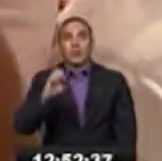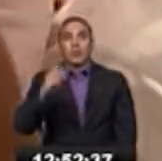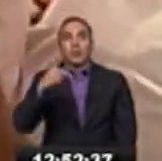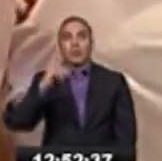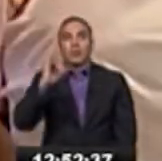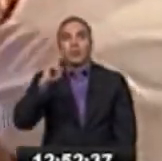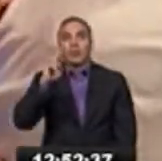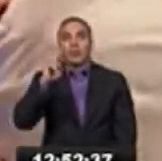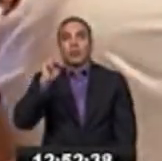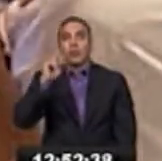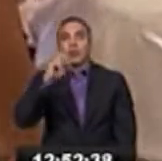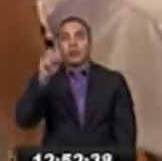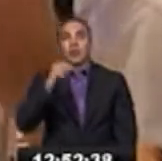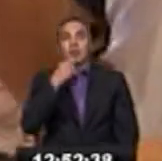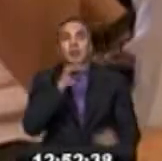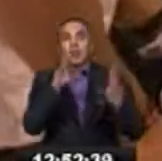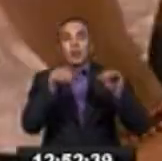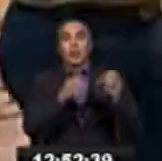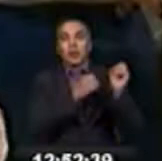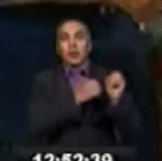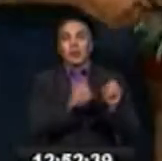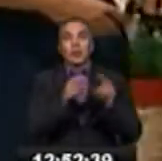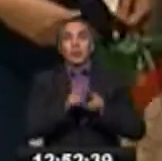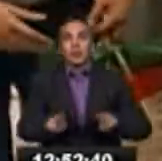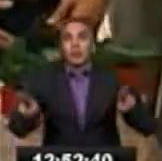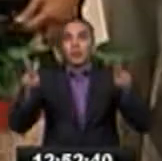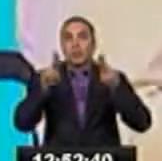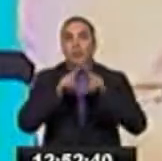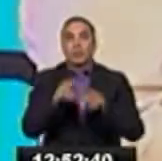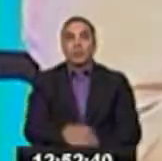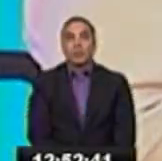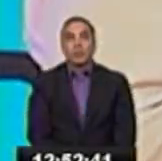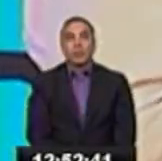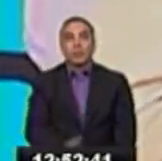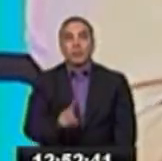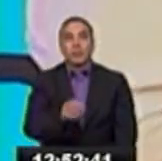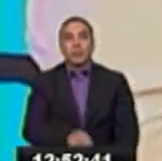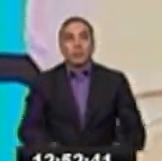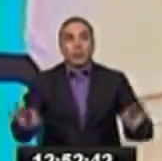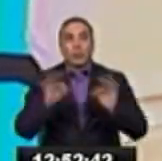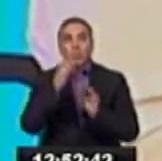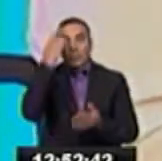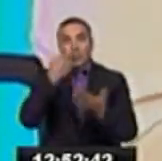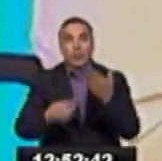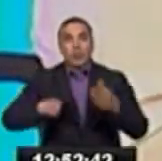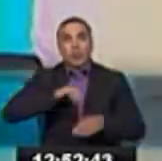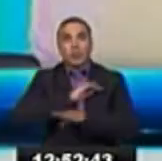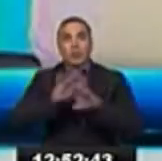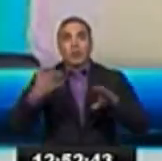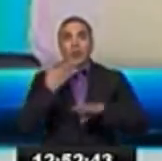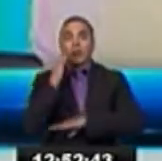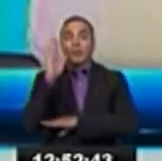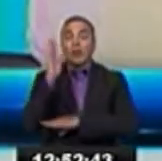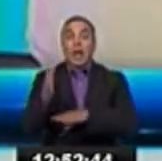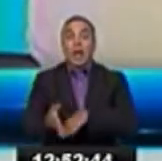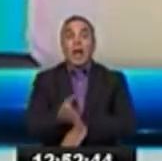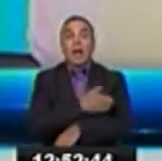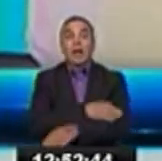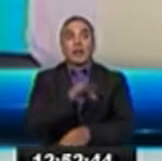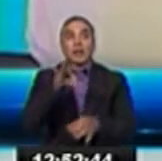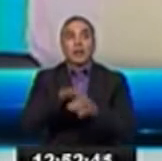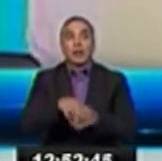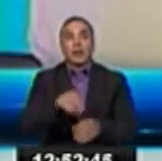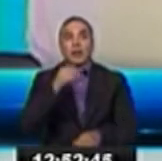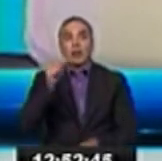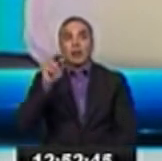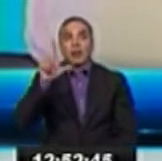Secretaría General de la Organización de Estados Americanos. Es fundamentalmente porque ya comprometimos nuestro voto por la reelección del señor